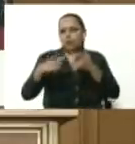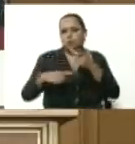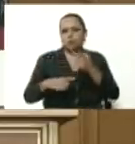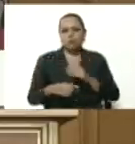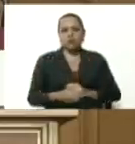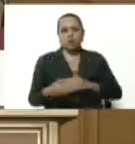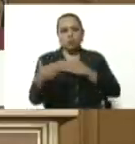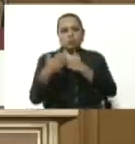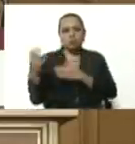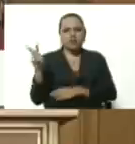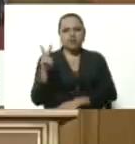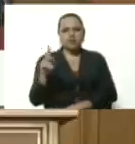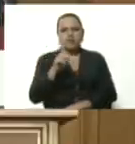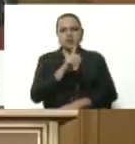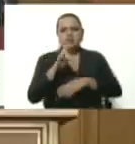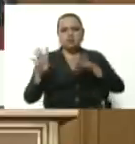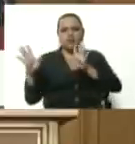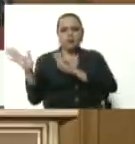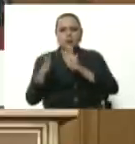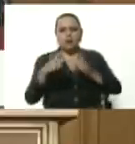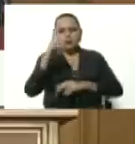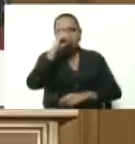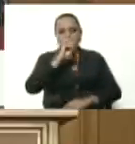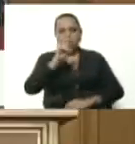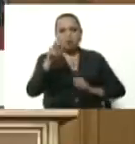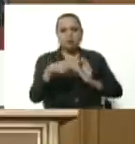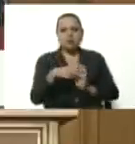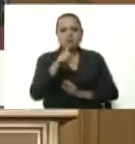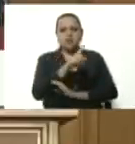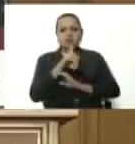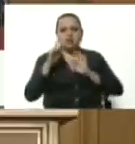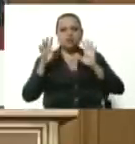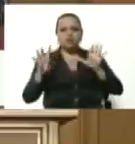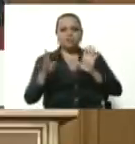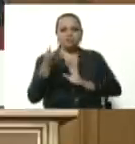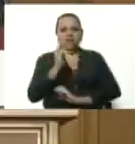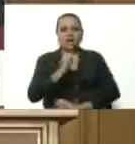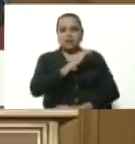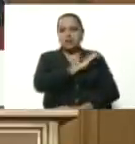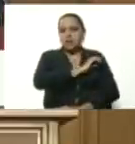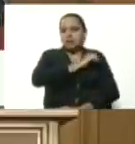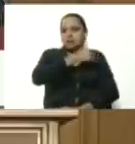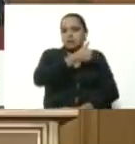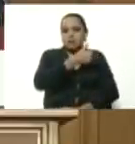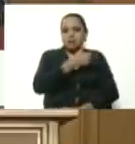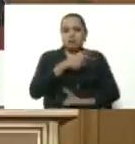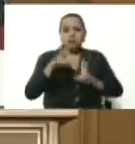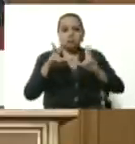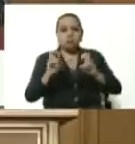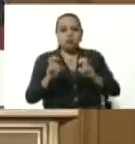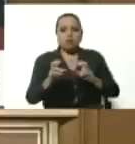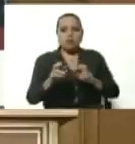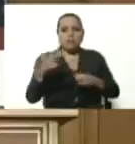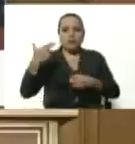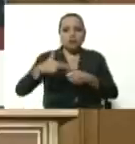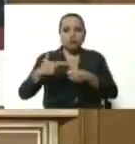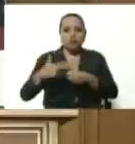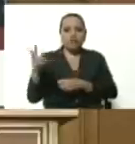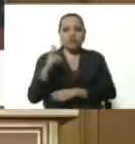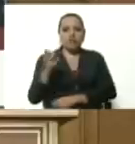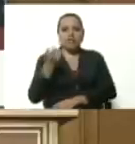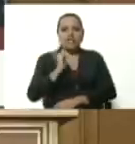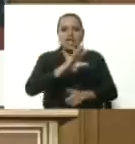El 19 de marzo de 2019 se nombra la Junta Directiva Ad Hoc de Petróleo de Venezuela y concreta el robo de